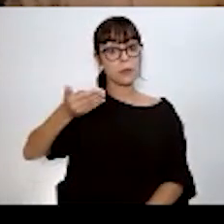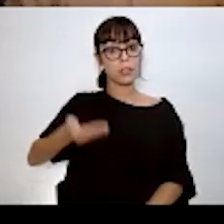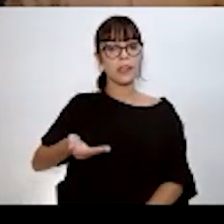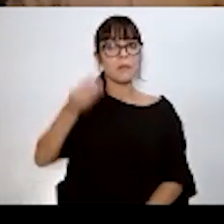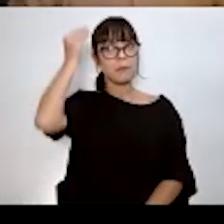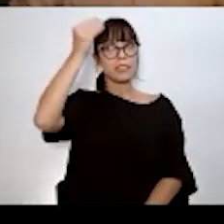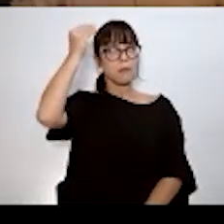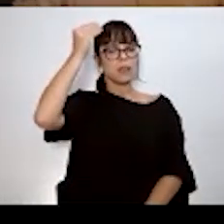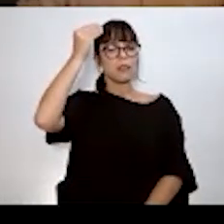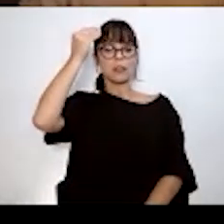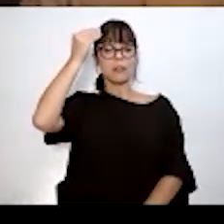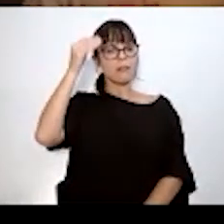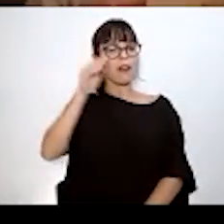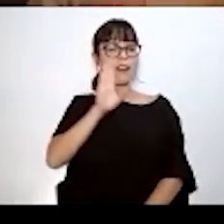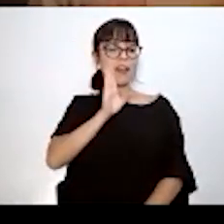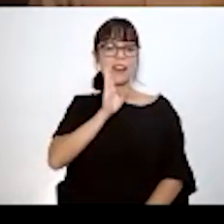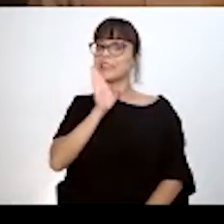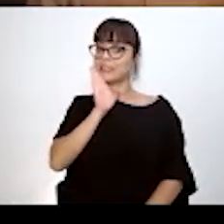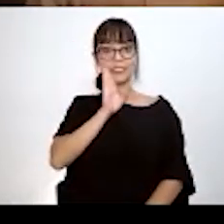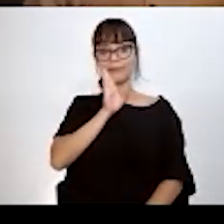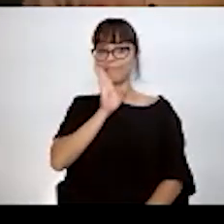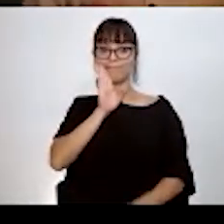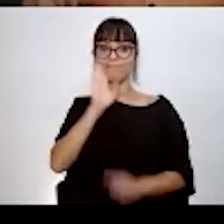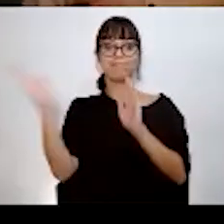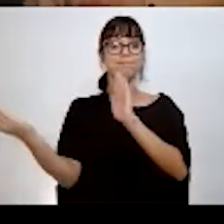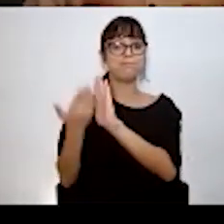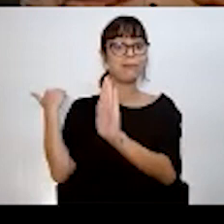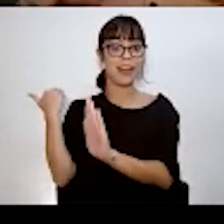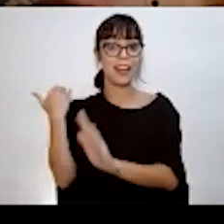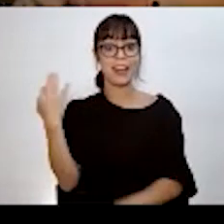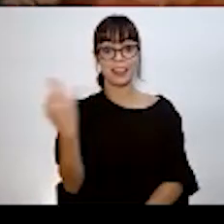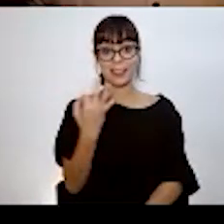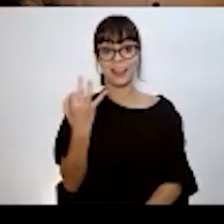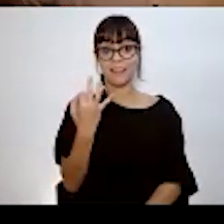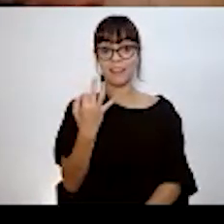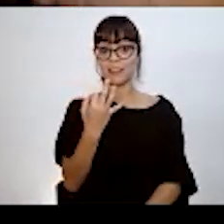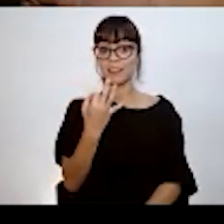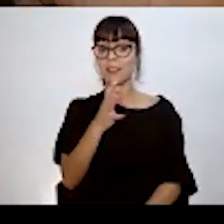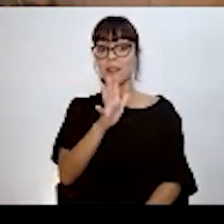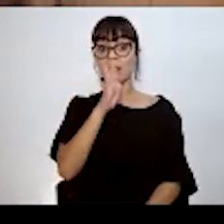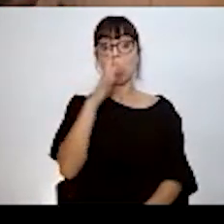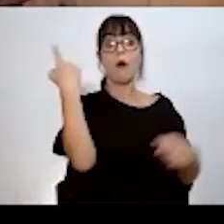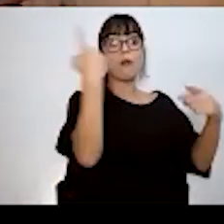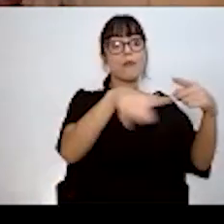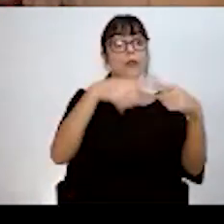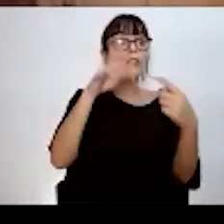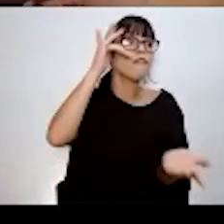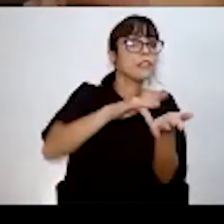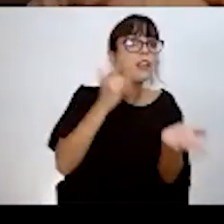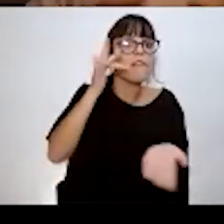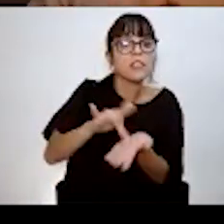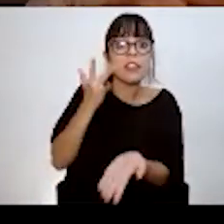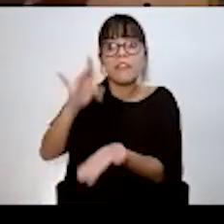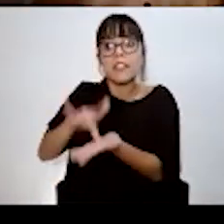que romper ese marco porque nos estaba llevando un callejón sin salida, que era simplemente la acumulación de más y más fechas, sin